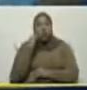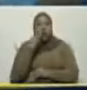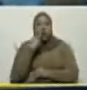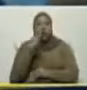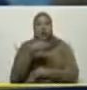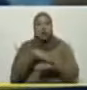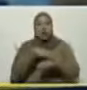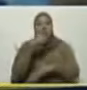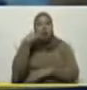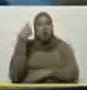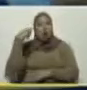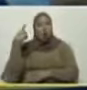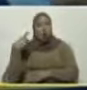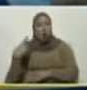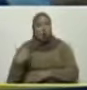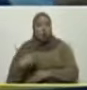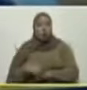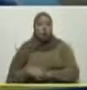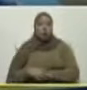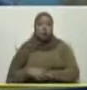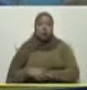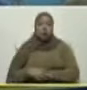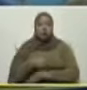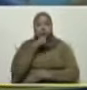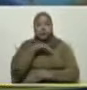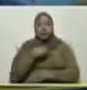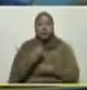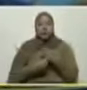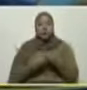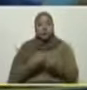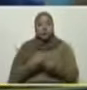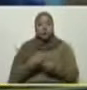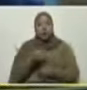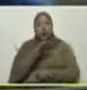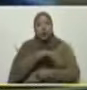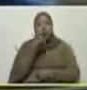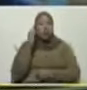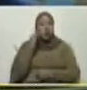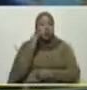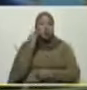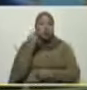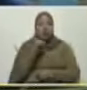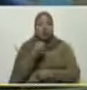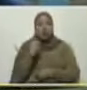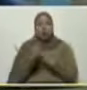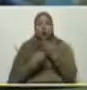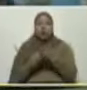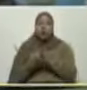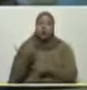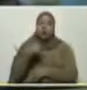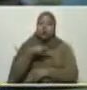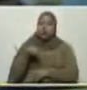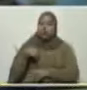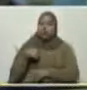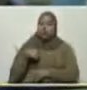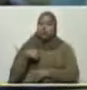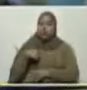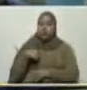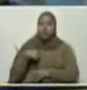loco pues miran la historia que hizo el gran Simón Bolívar y nos han subestimado a